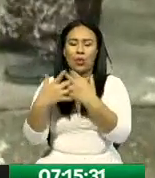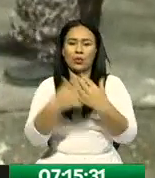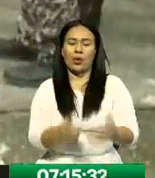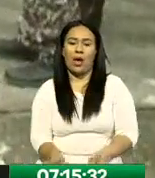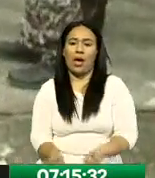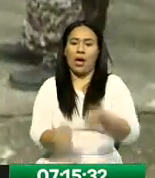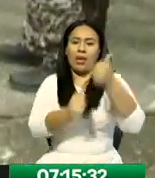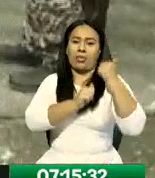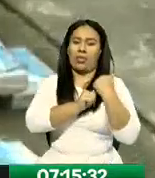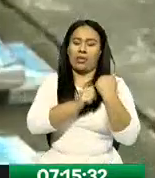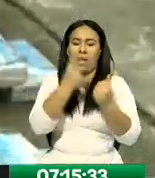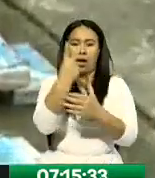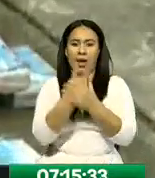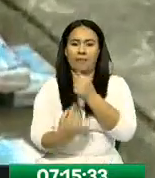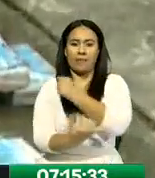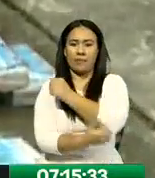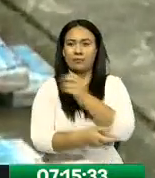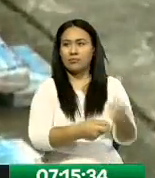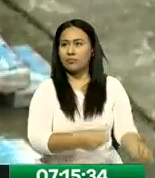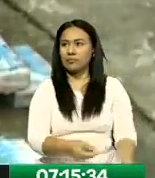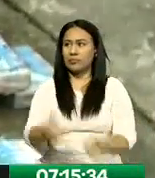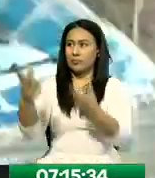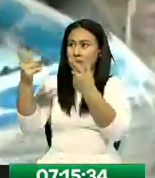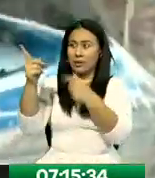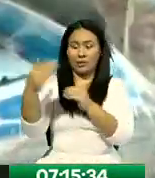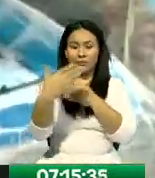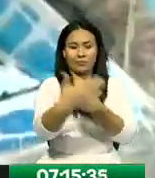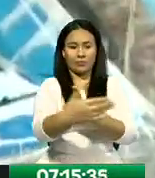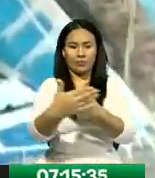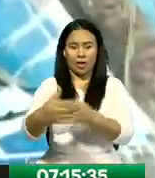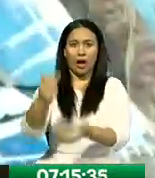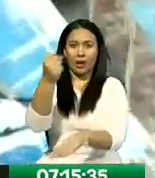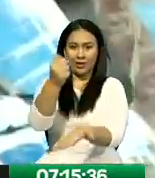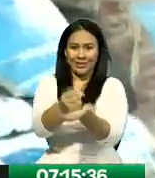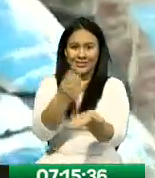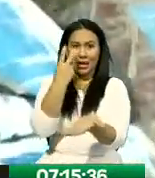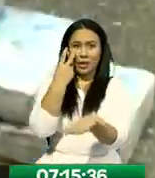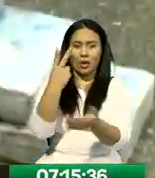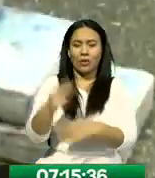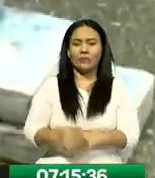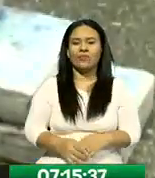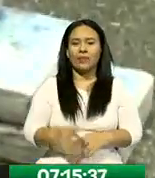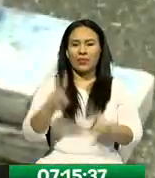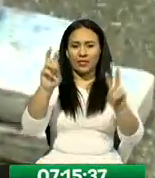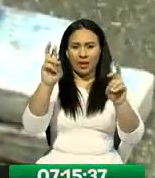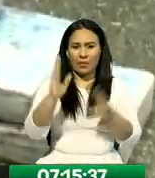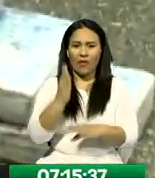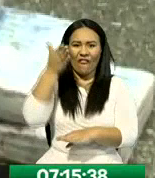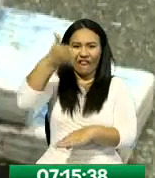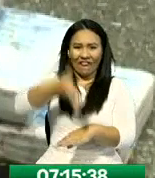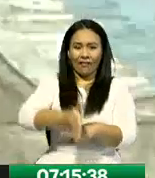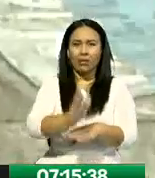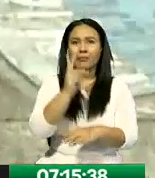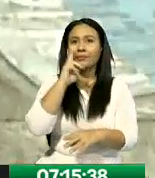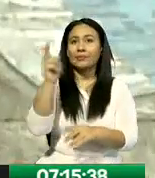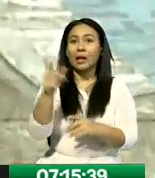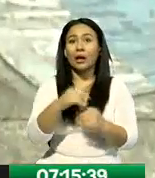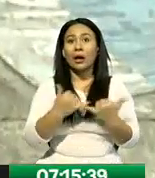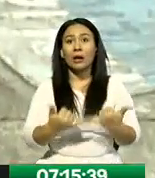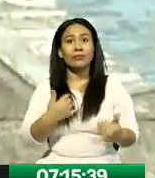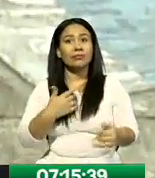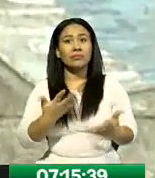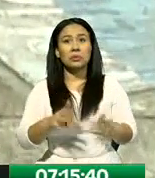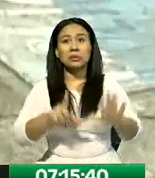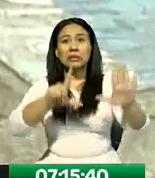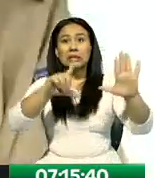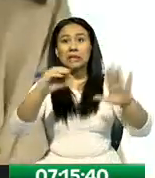atención a las autoridades habría sido que todos los paquetes de estupefacientes tendrían un logotipo de tiburón. La droga, informaron, tendría un valor aproximado de 70